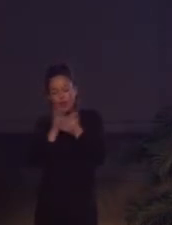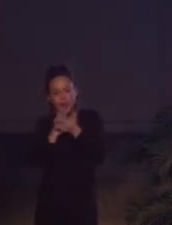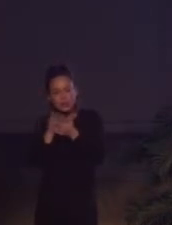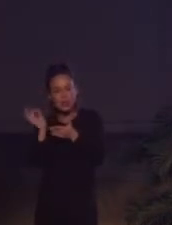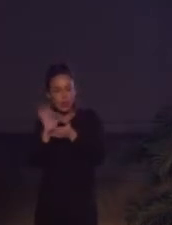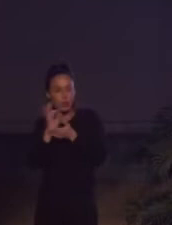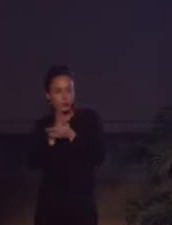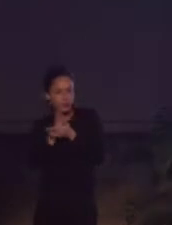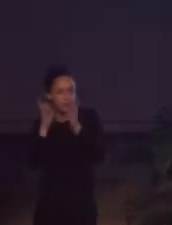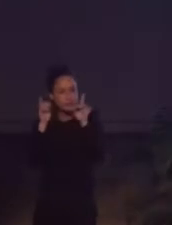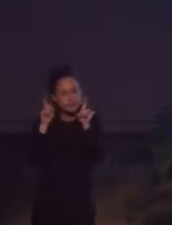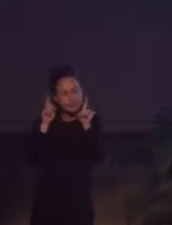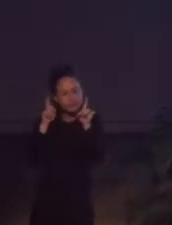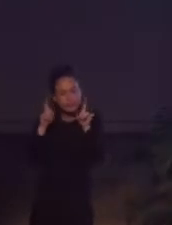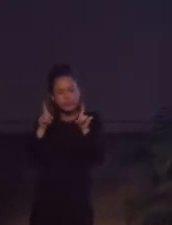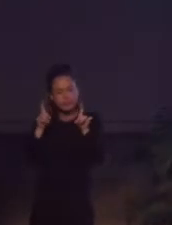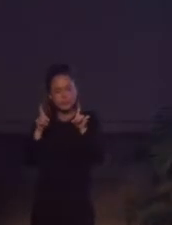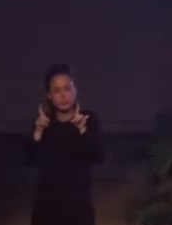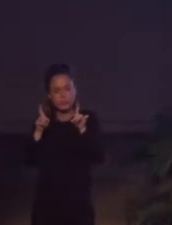da clases o da cursos de cómo